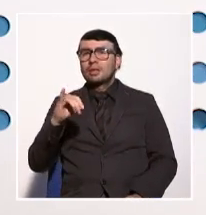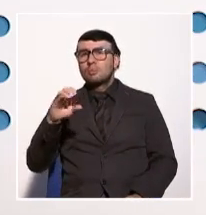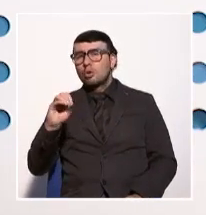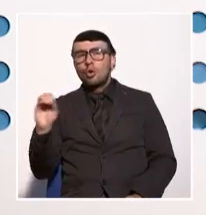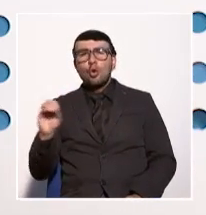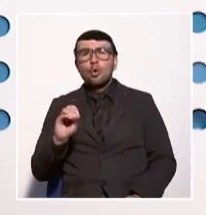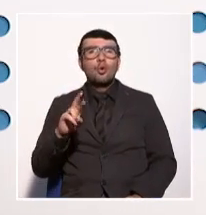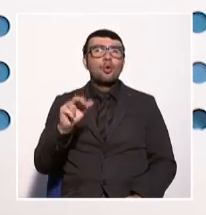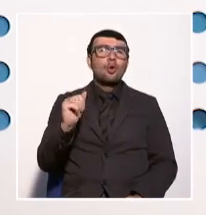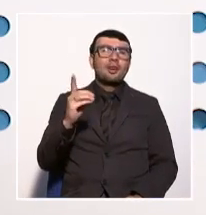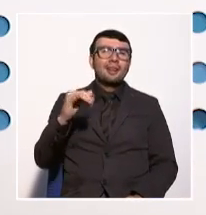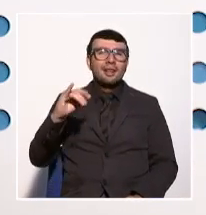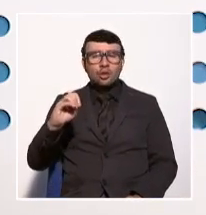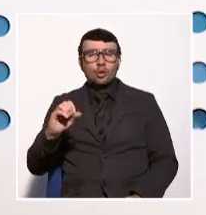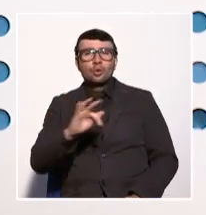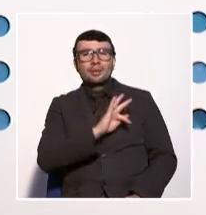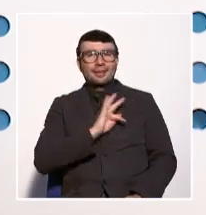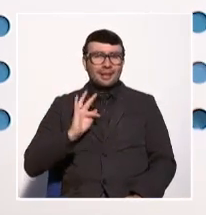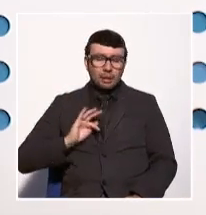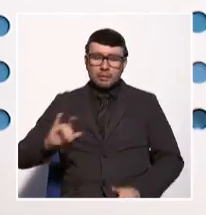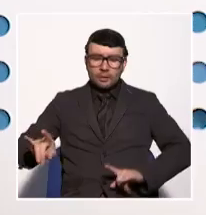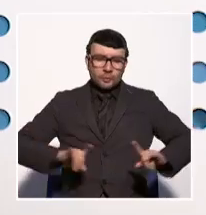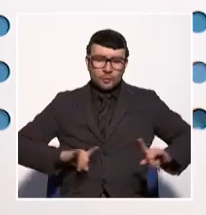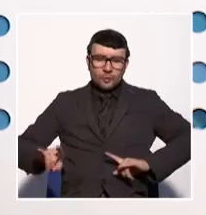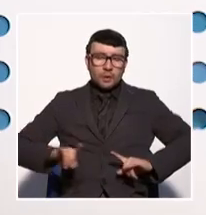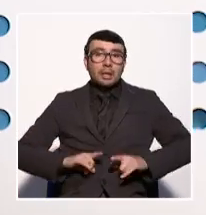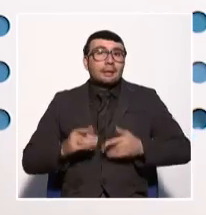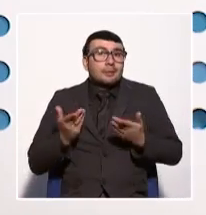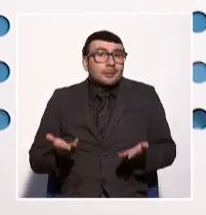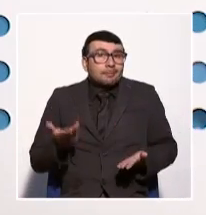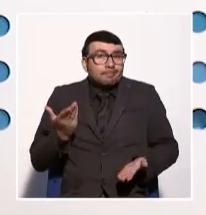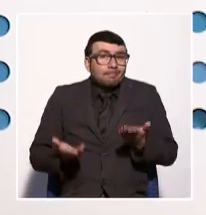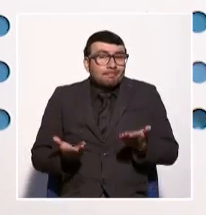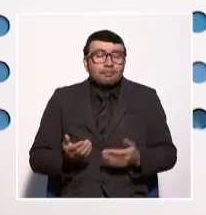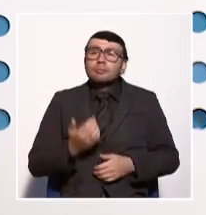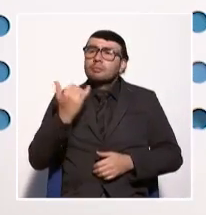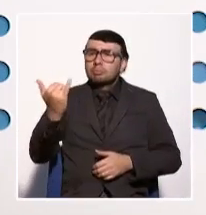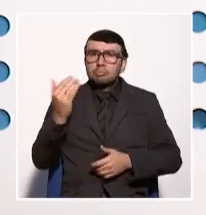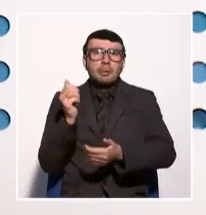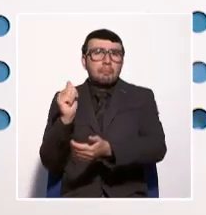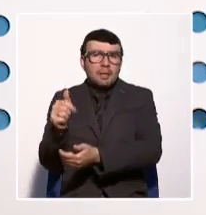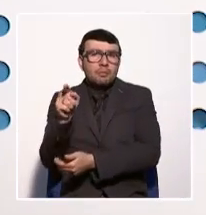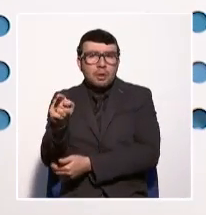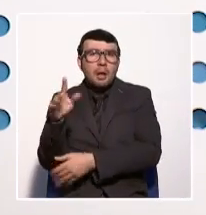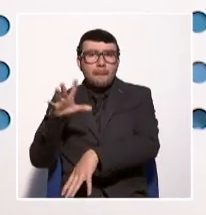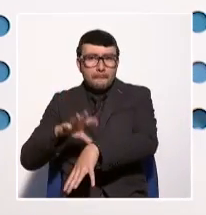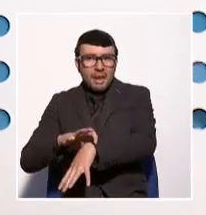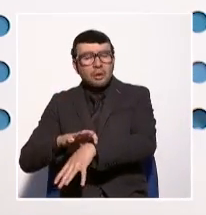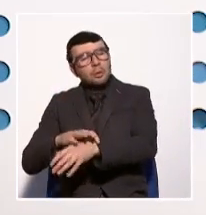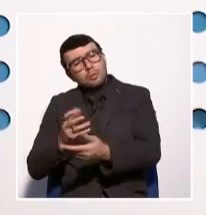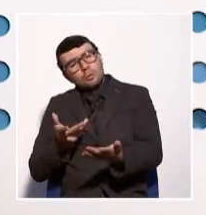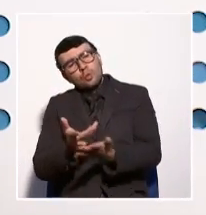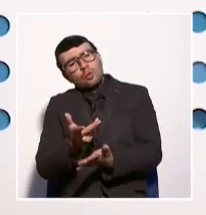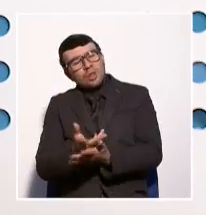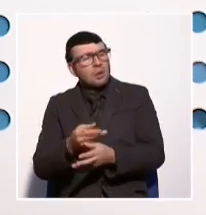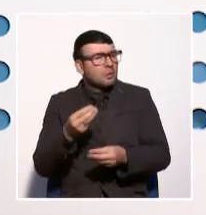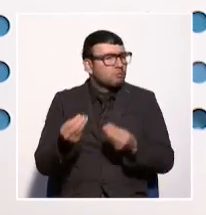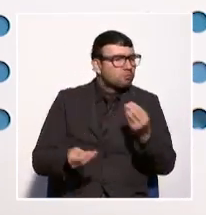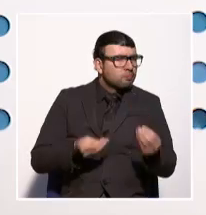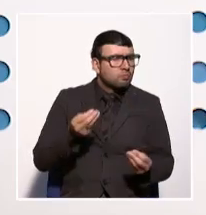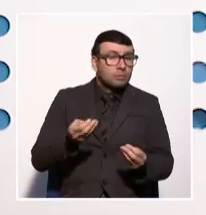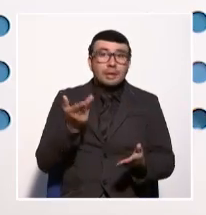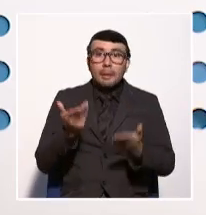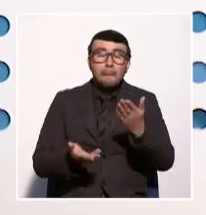el paso a seguir con el paciente es ya su equipo médico va a determinar qué protocolo se le va a aplicar de acuerdo al